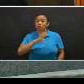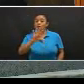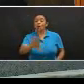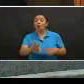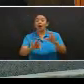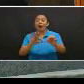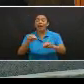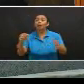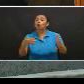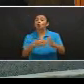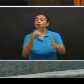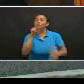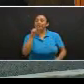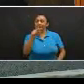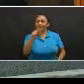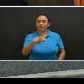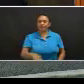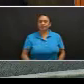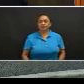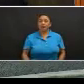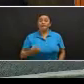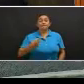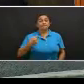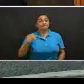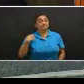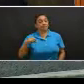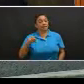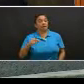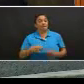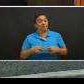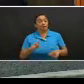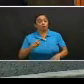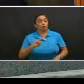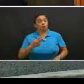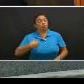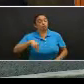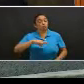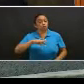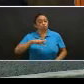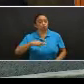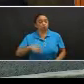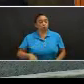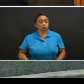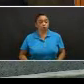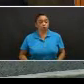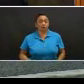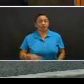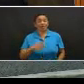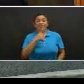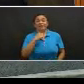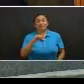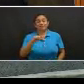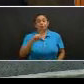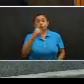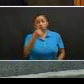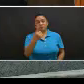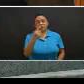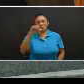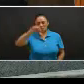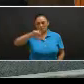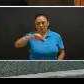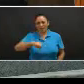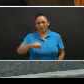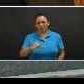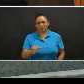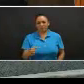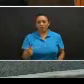ti. Pero nosotros, al menos yo, tal vez digo primero lo contrario y después quiero sobar y ya no